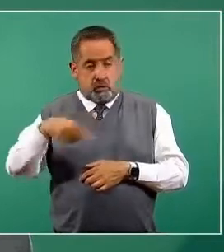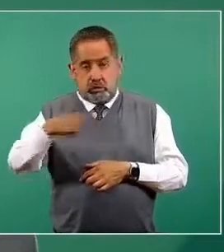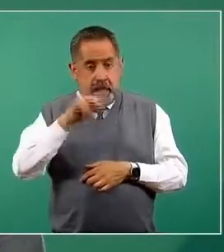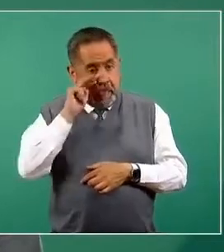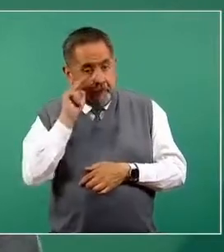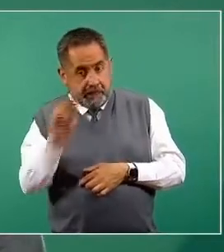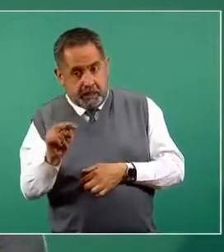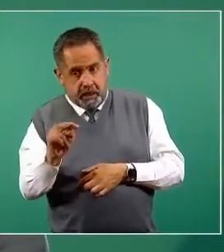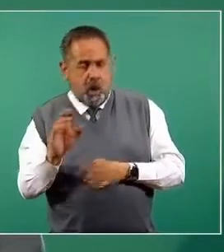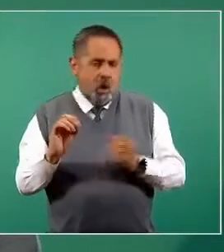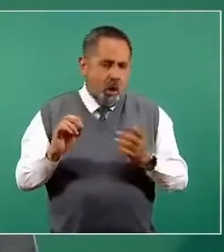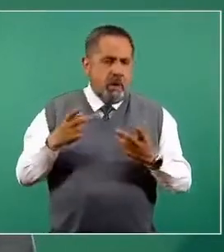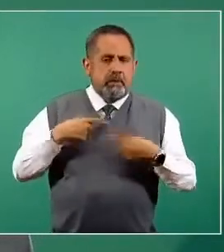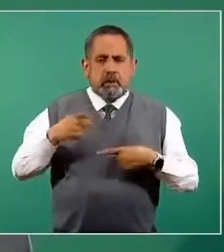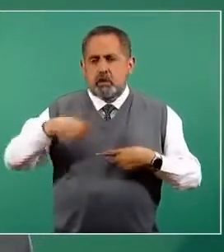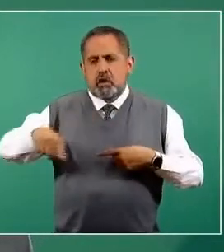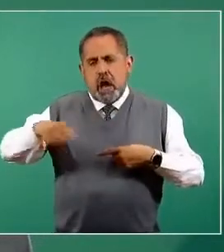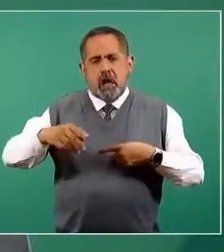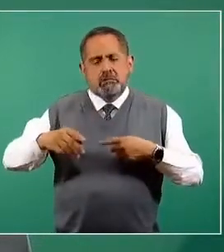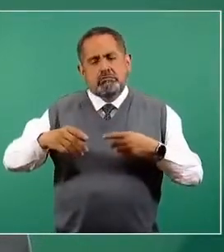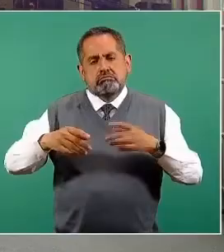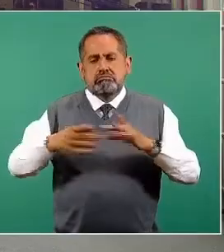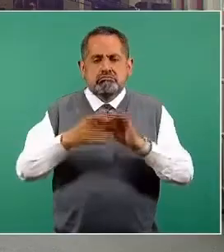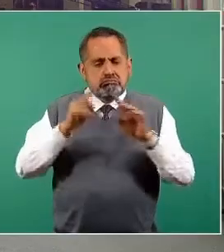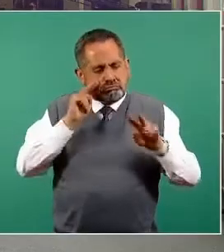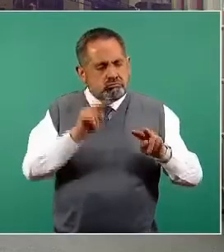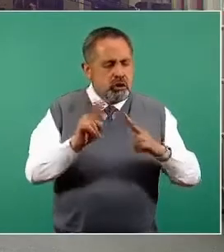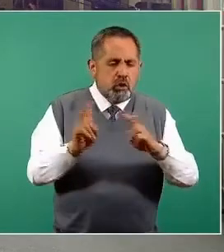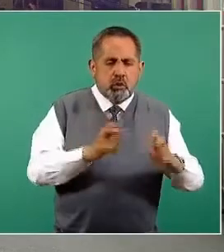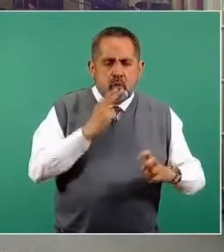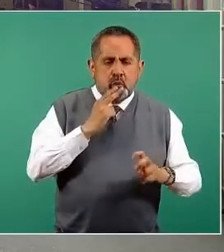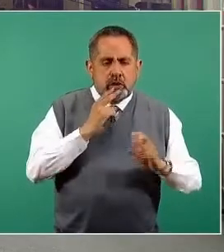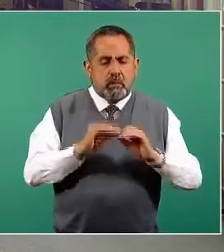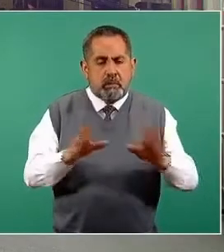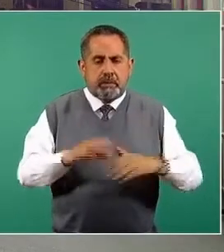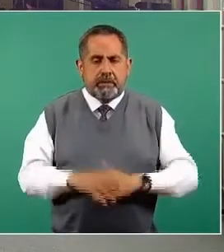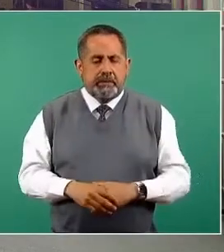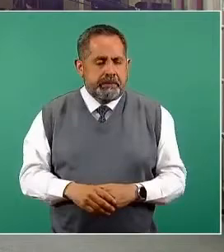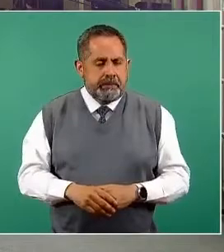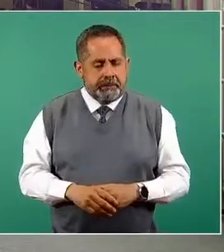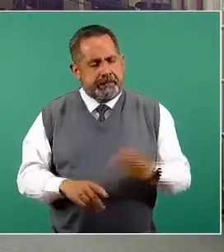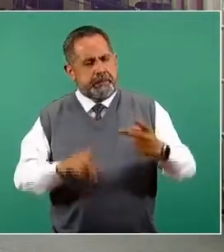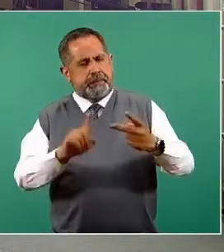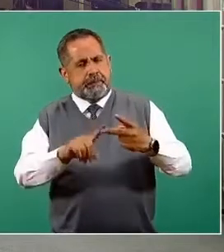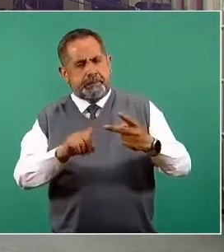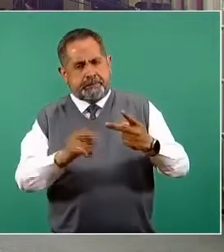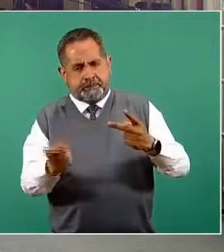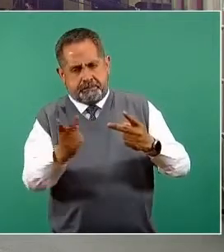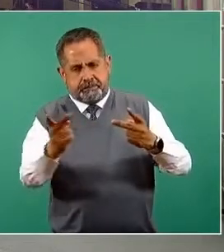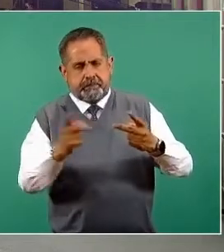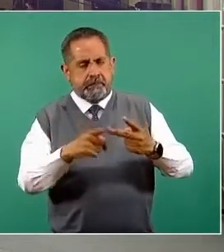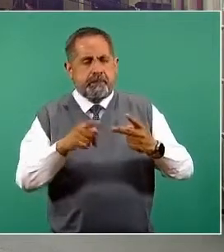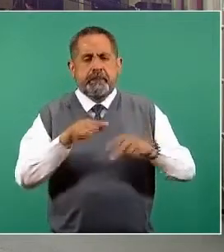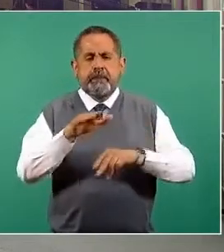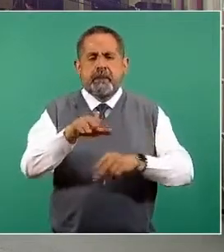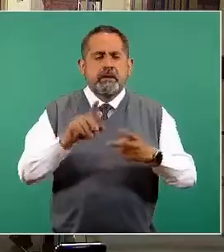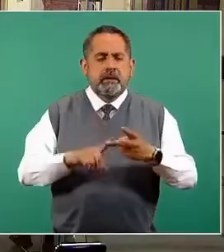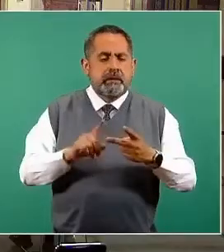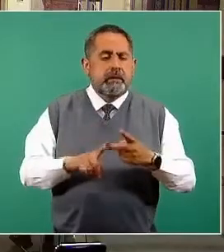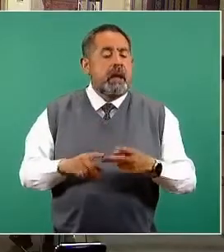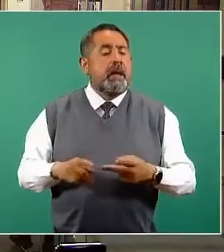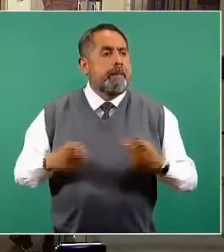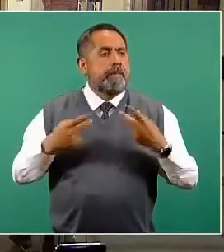lo vean o para que la prensa lo pueda utilizar. Gracias, doctor. Y la segunda pregunta, respecto, por ejemplo, a